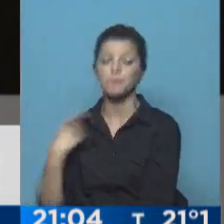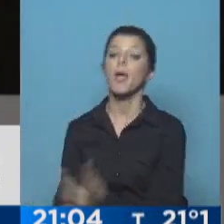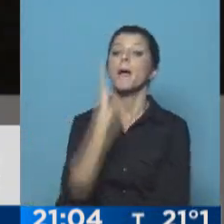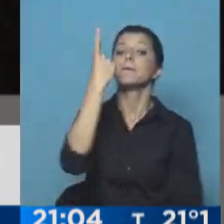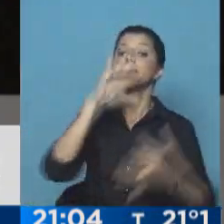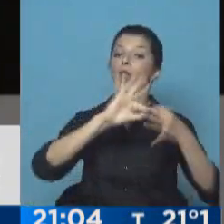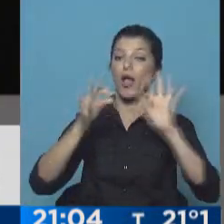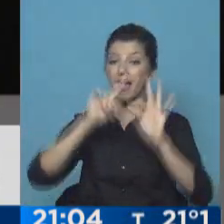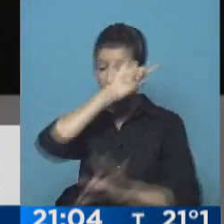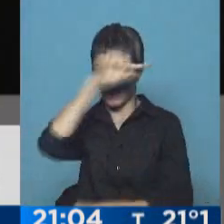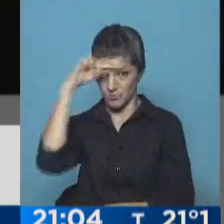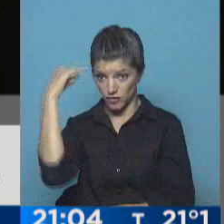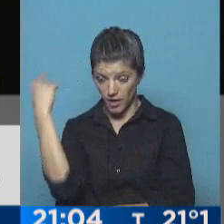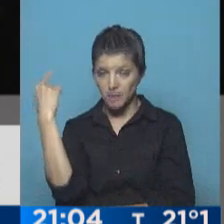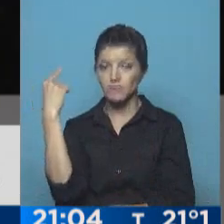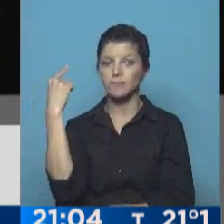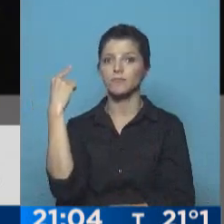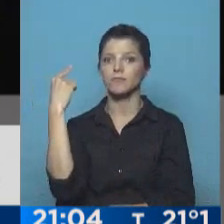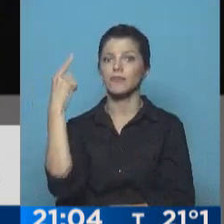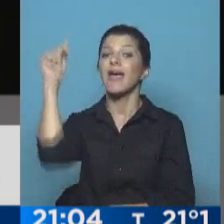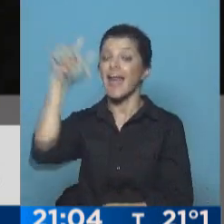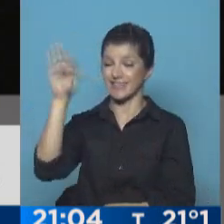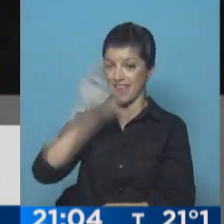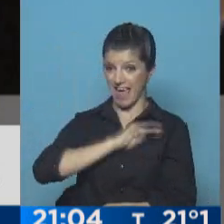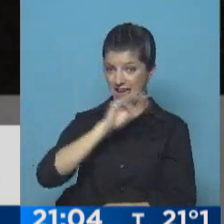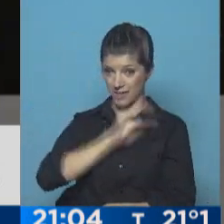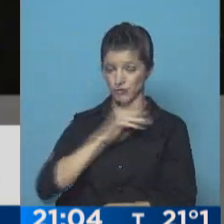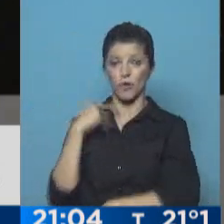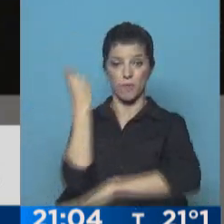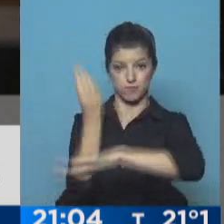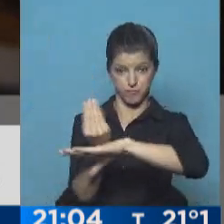Nacional formó parte de este acto que encabeza la jefa de estado en casa de gobierno